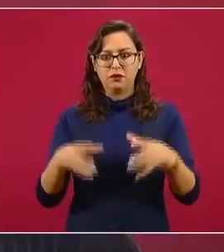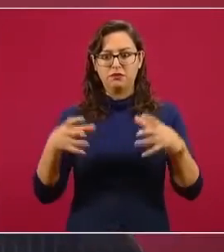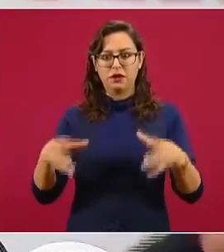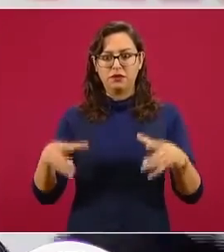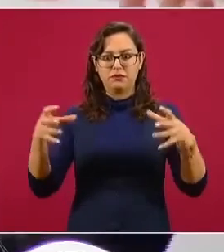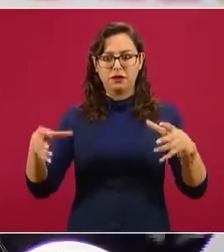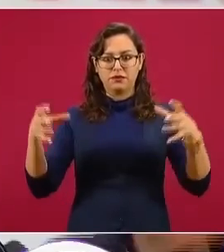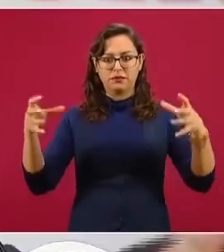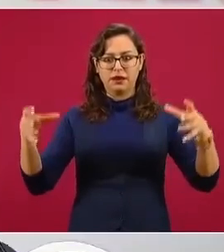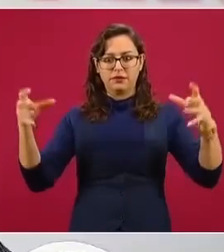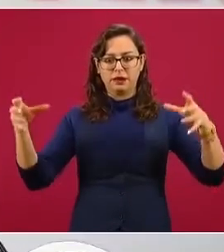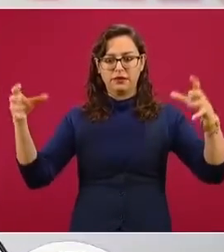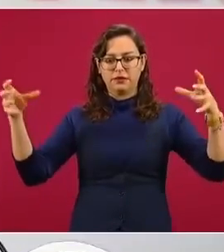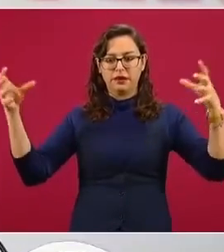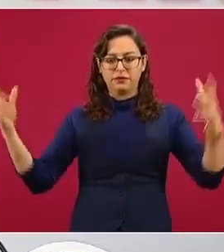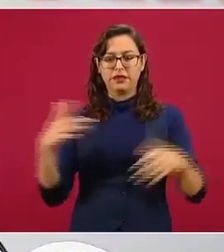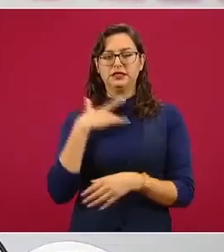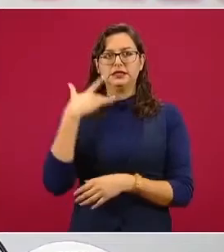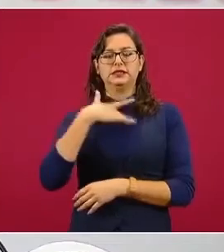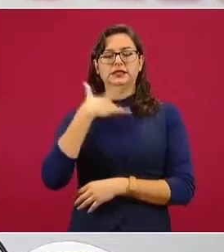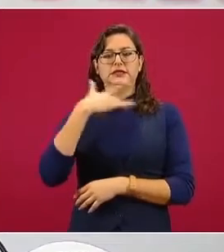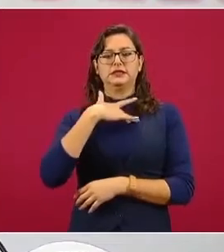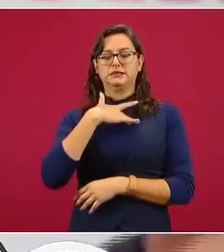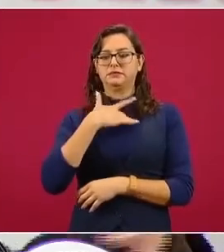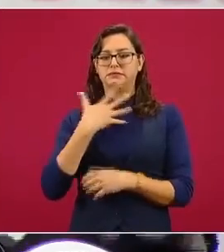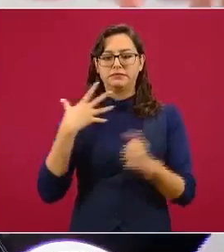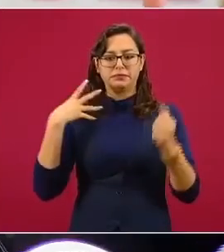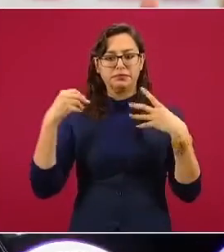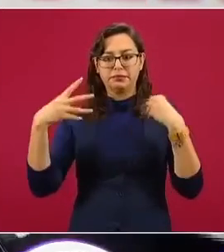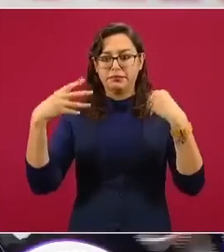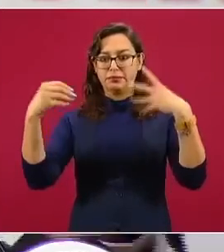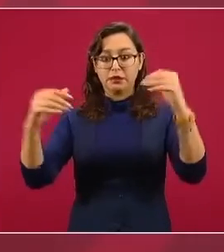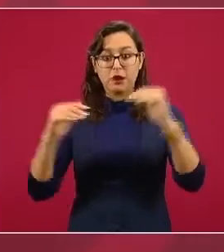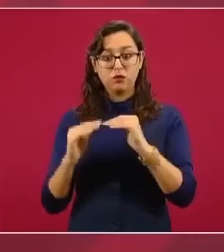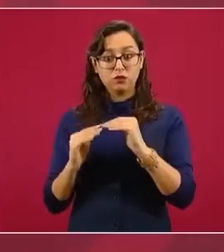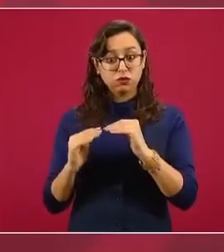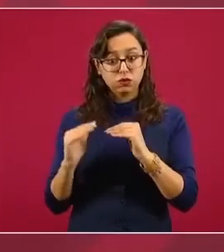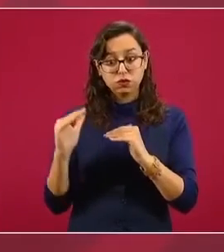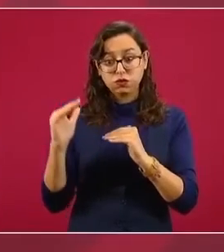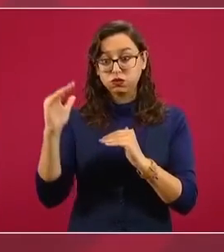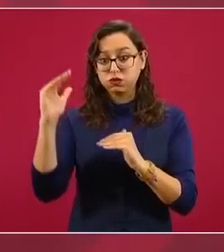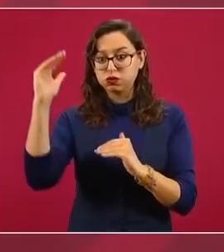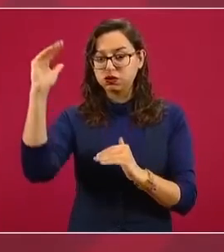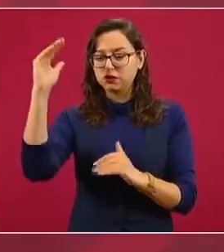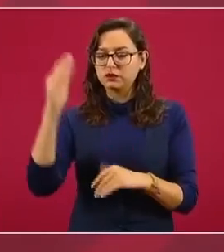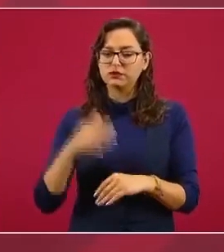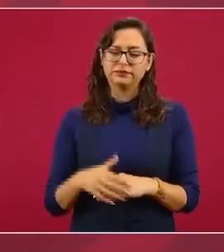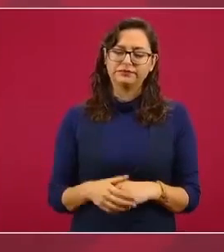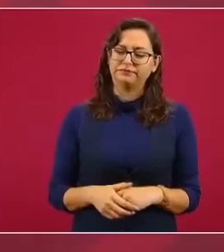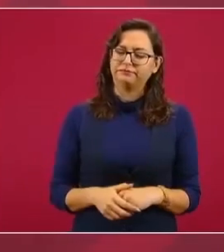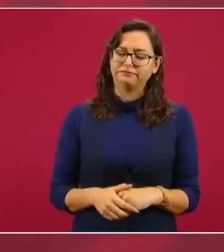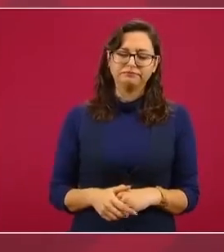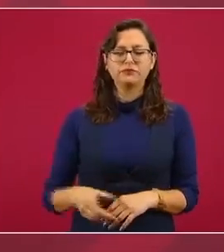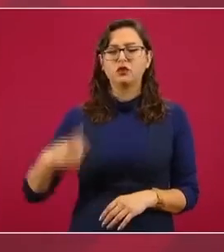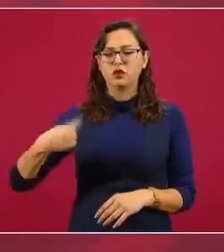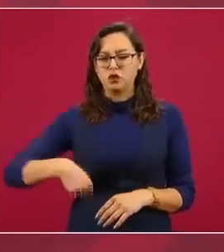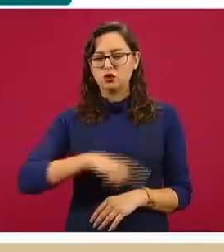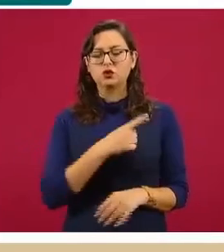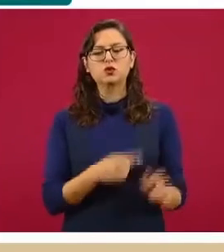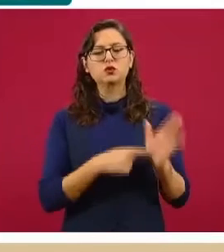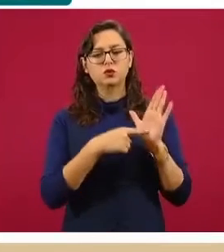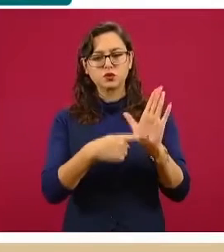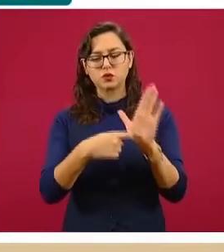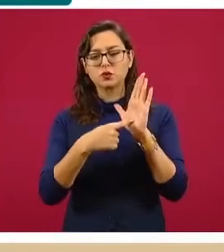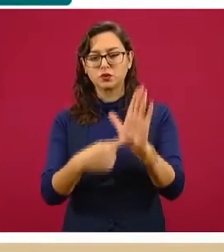crece y crece y crece. Y esto le ha dado la percepción de que la epidemia va a la alza. Hemos mostrado con esta curva y varias otras que